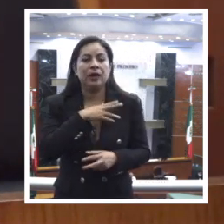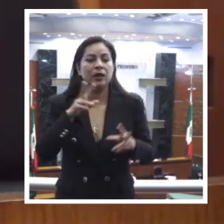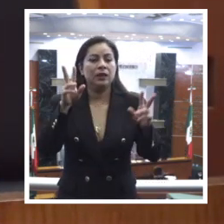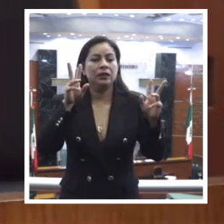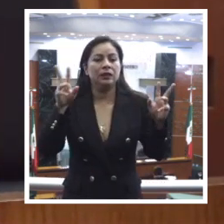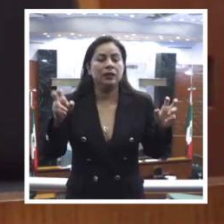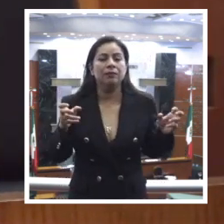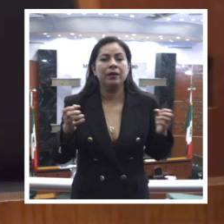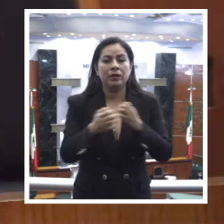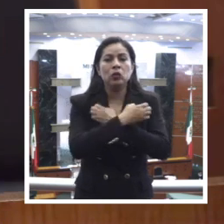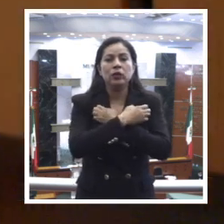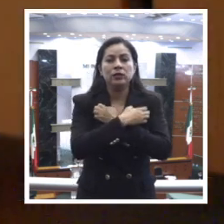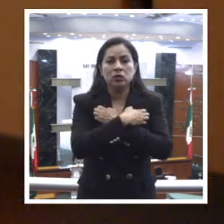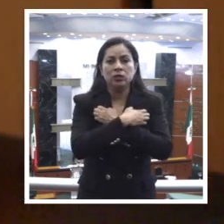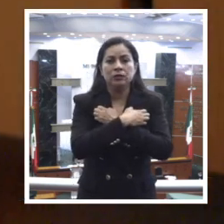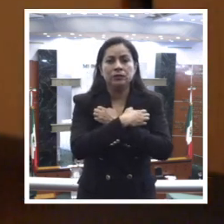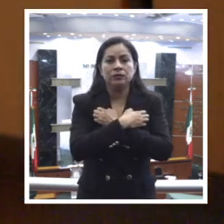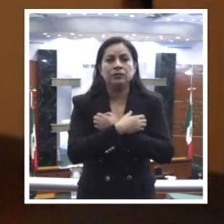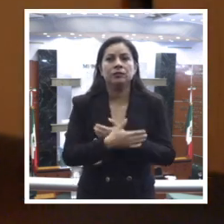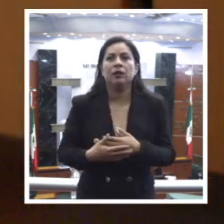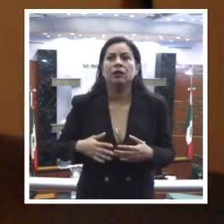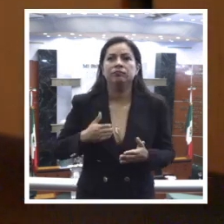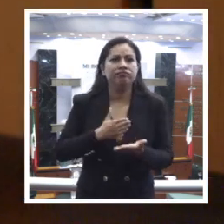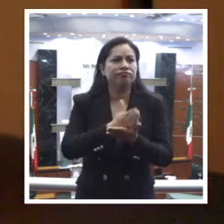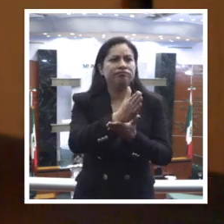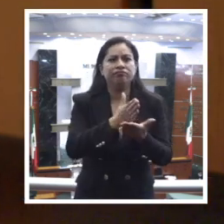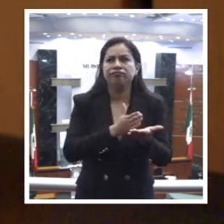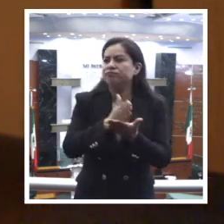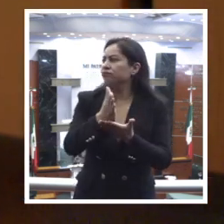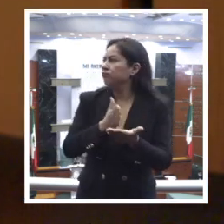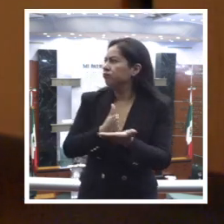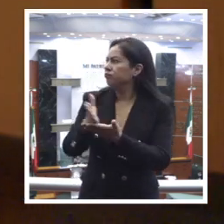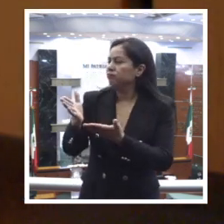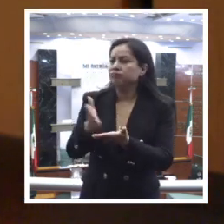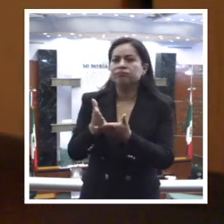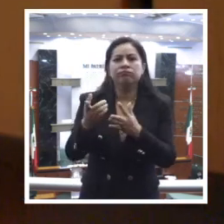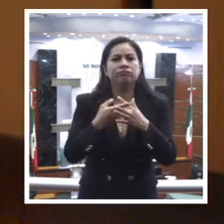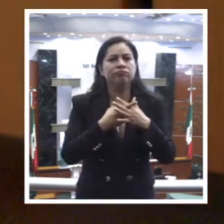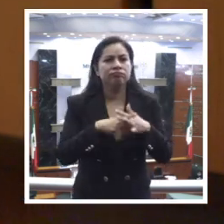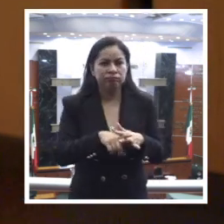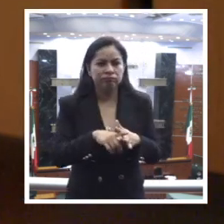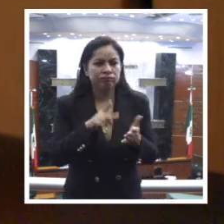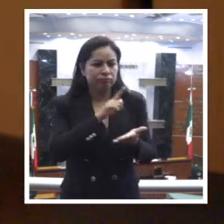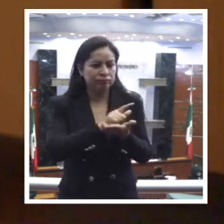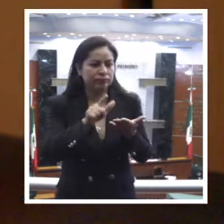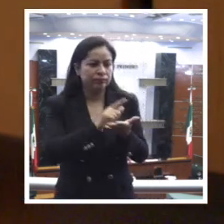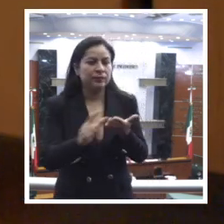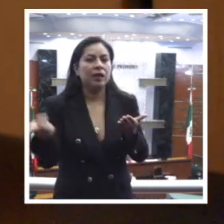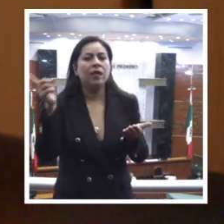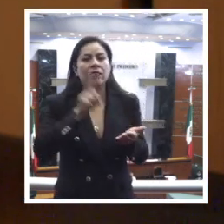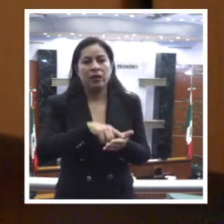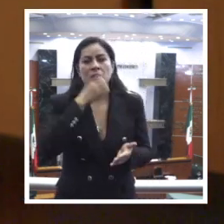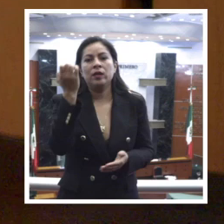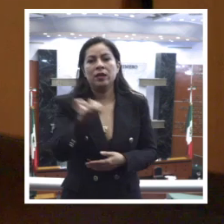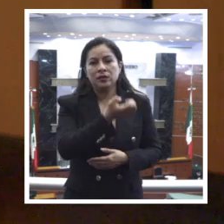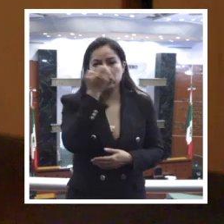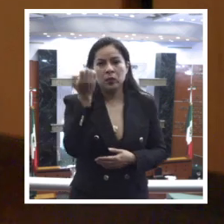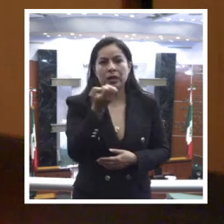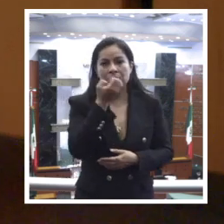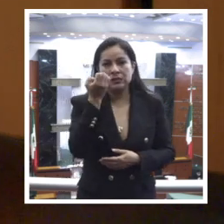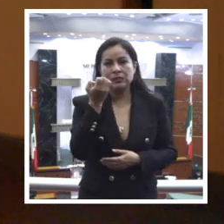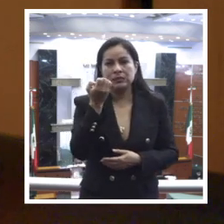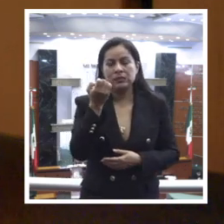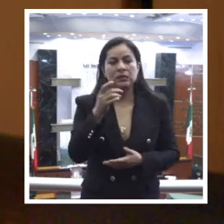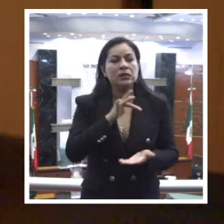tema educativo, se hizo el recorrido y se empezó a hacer limpieza en las escuelas.